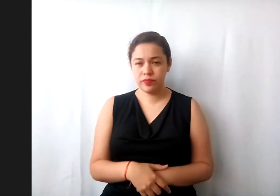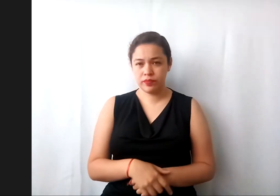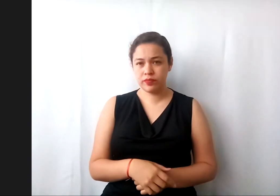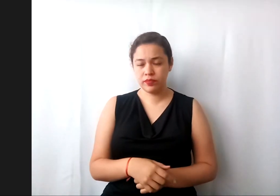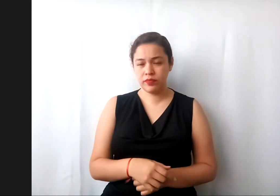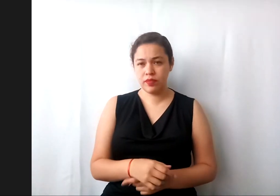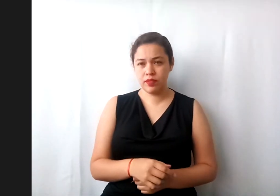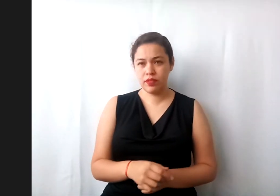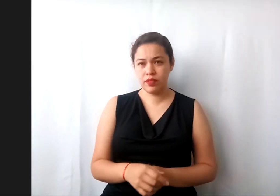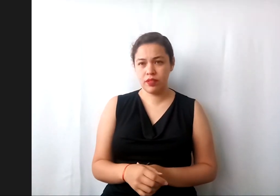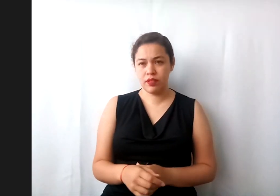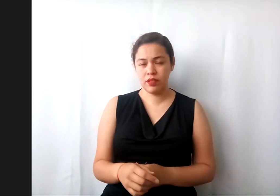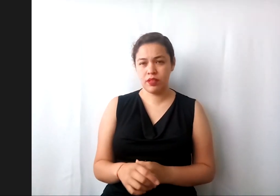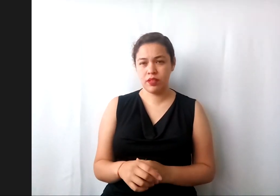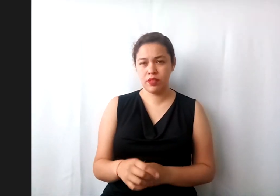¿Por qué? Porque